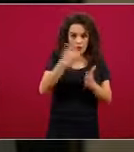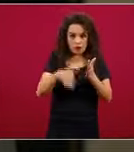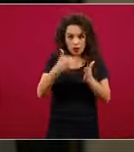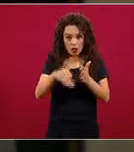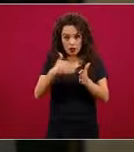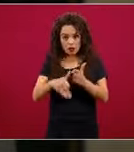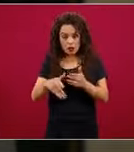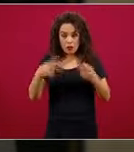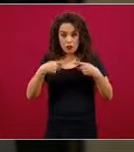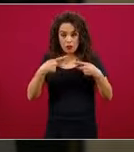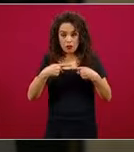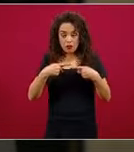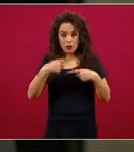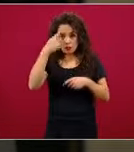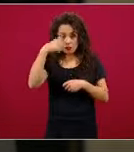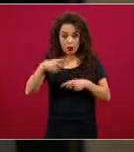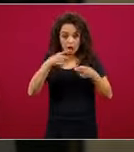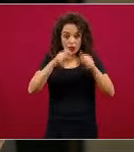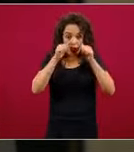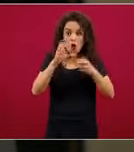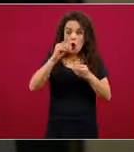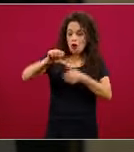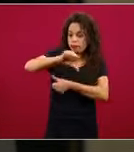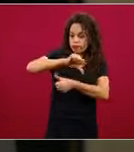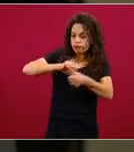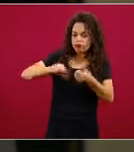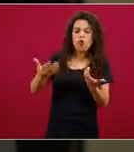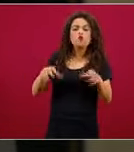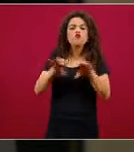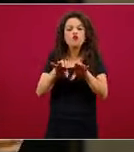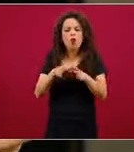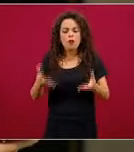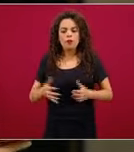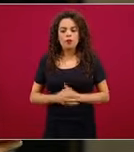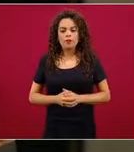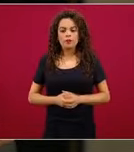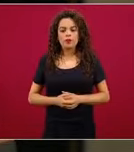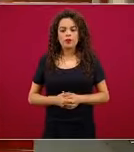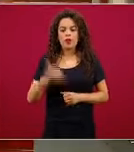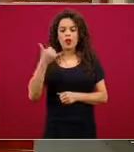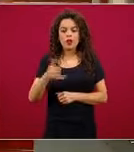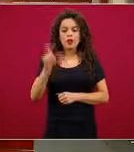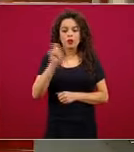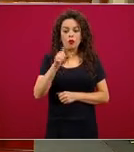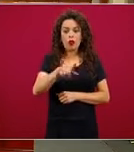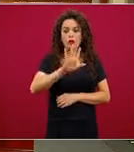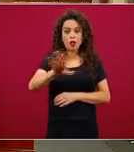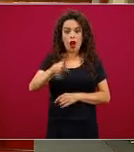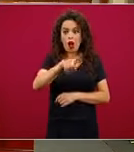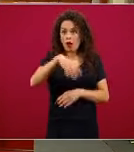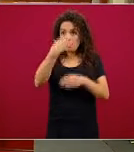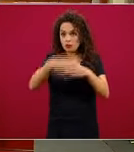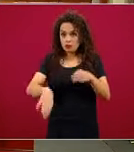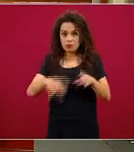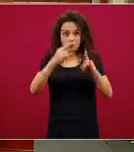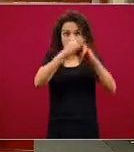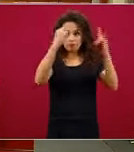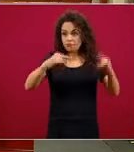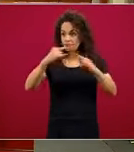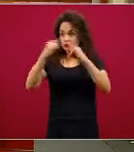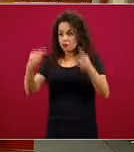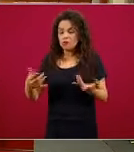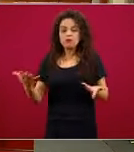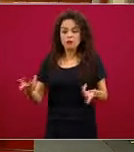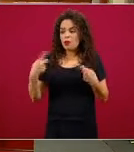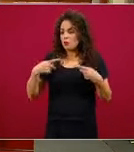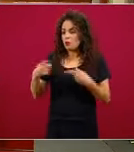rotando alrededor de estos. Y una vez que se van esas unidades, pues ¿qué opción queda para la gente? Porque me imagino que son lugares en los que